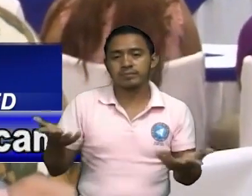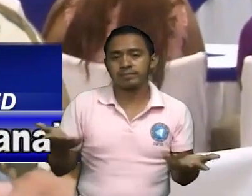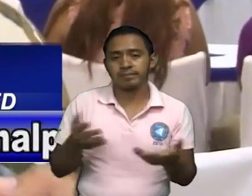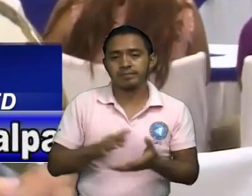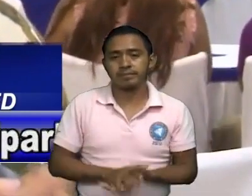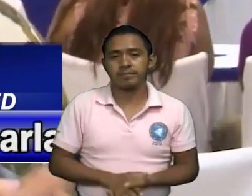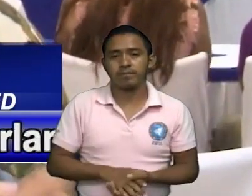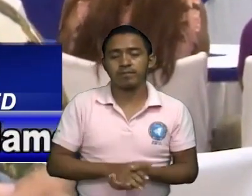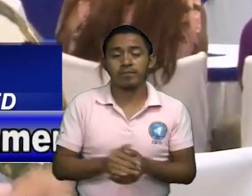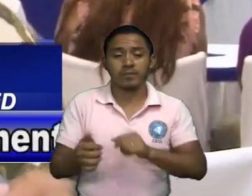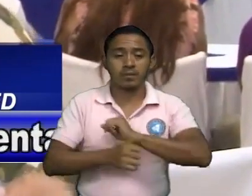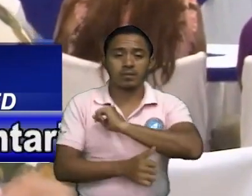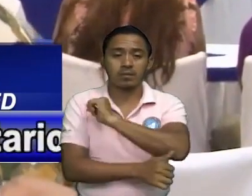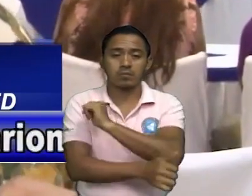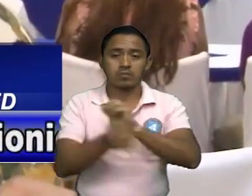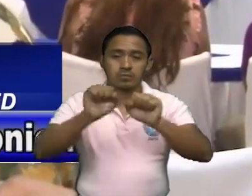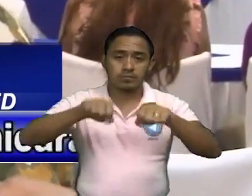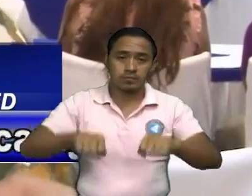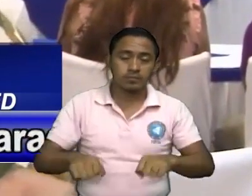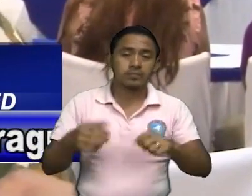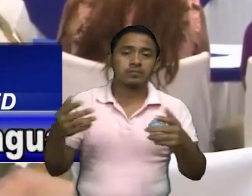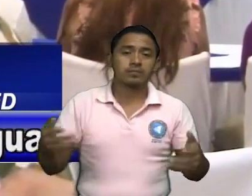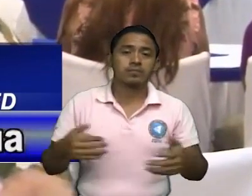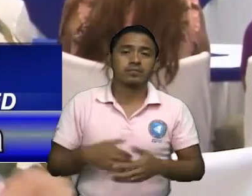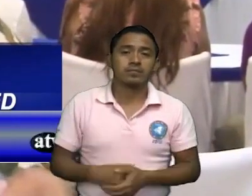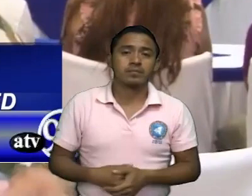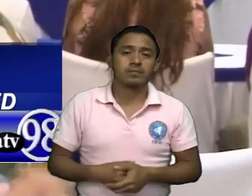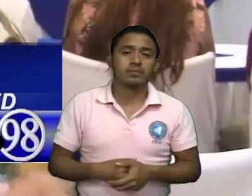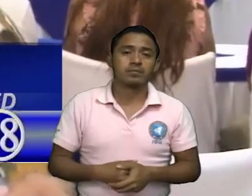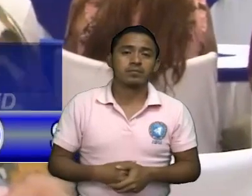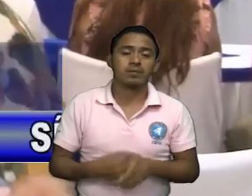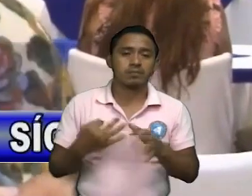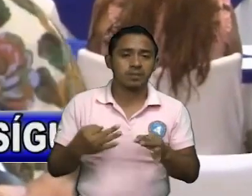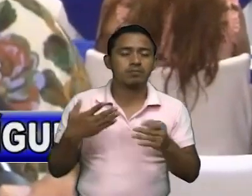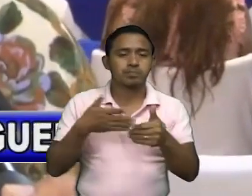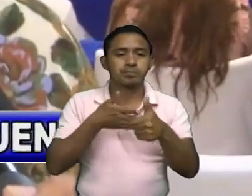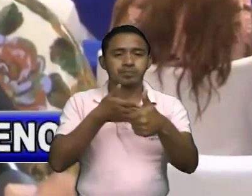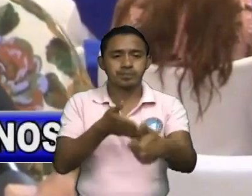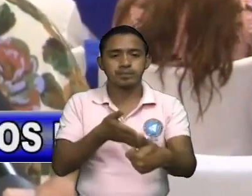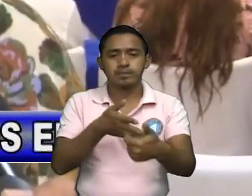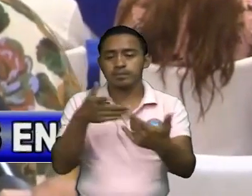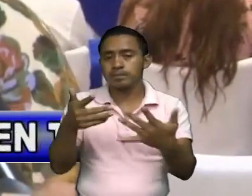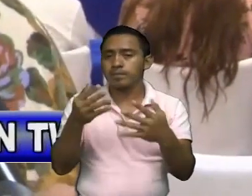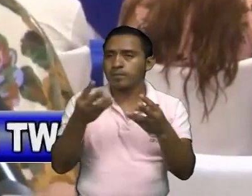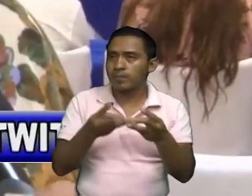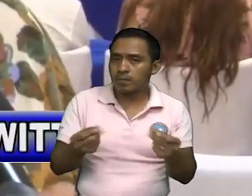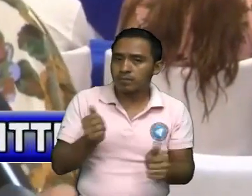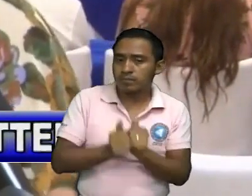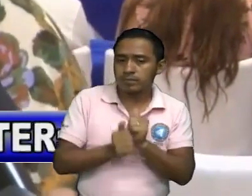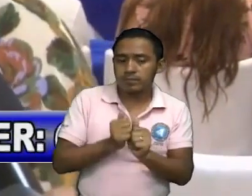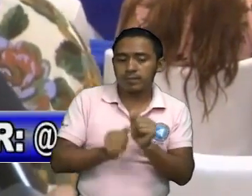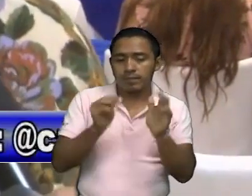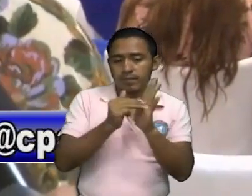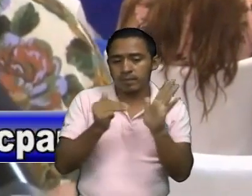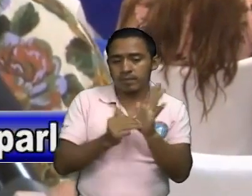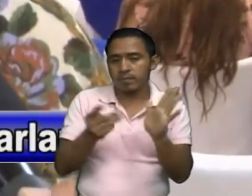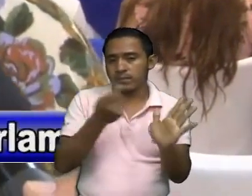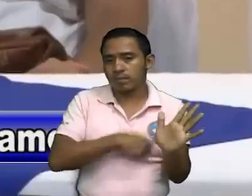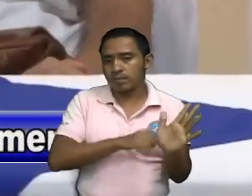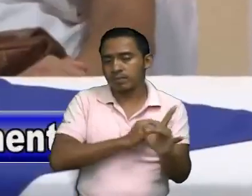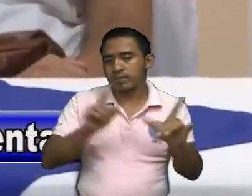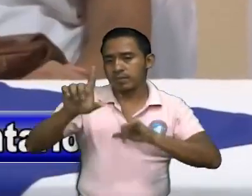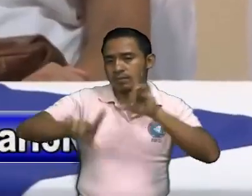que el estudiante pueda ir también bien conducido en la resolución de los ejercicios de matemática, lengua y